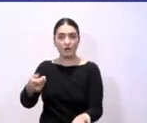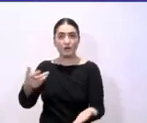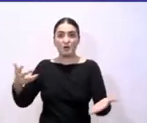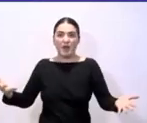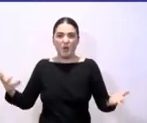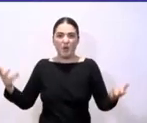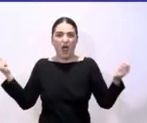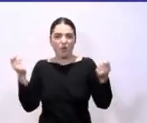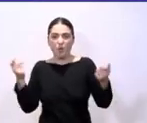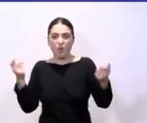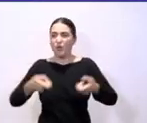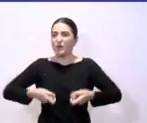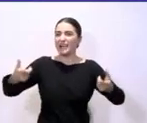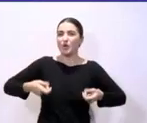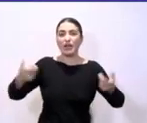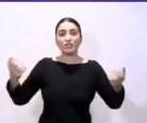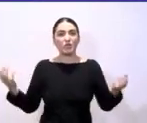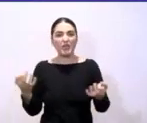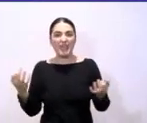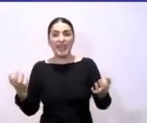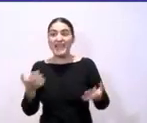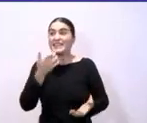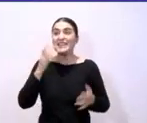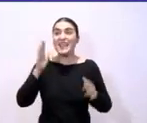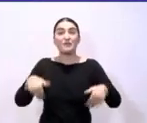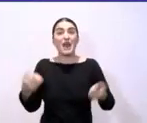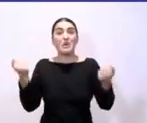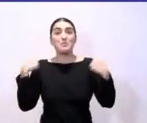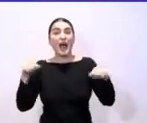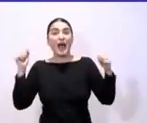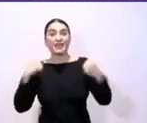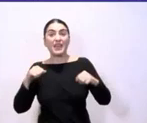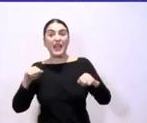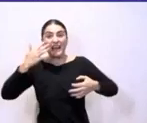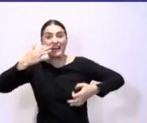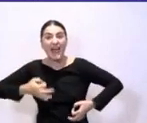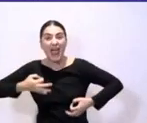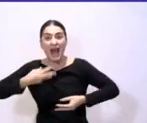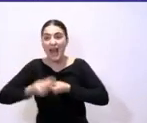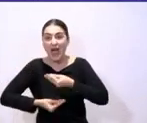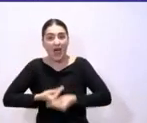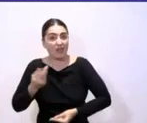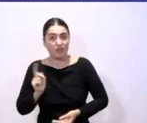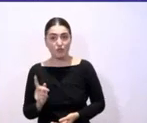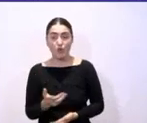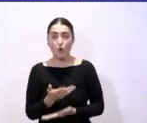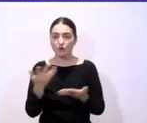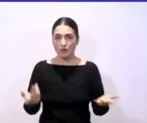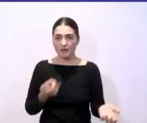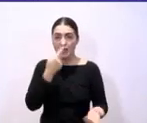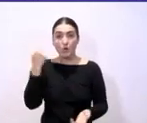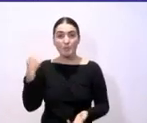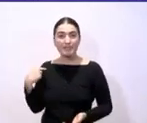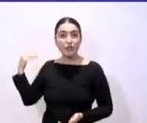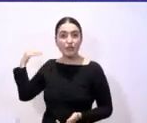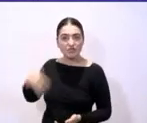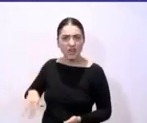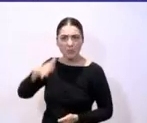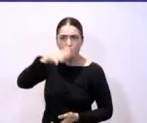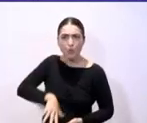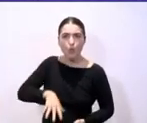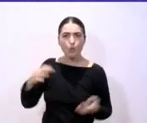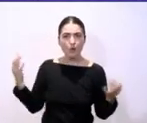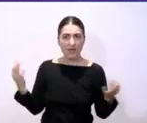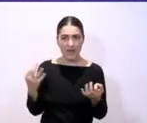gastar y, sin embargo, pues luego en la práctica no ejecuten lo que tienen que ejecutar. Ya el año pasado denunciábamos que